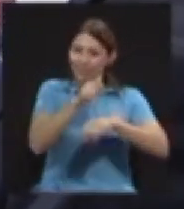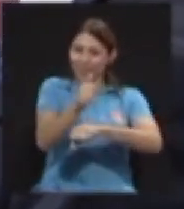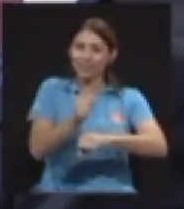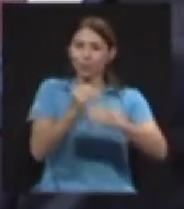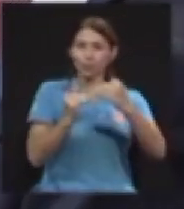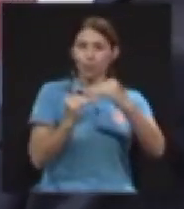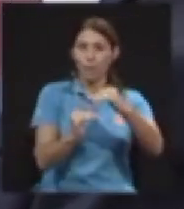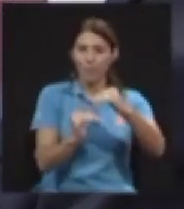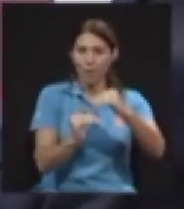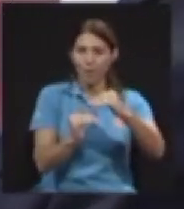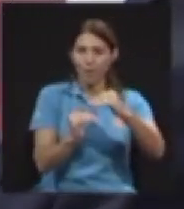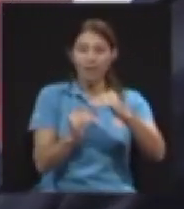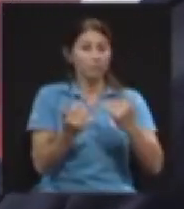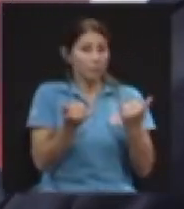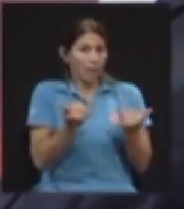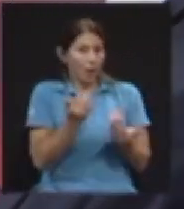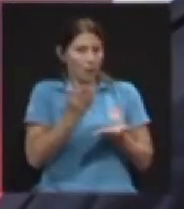queda,